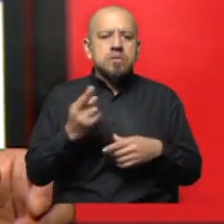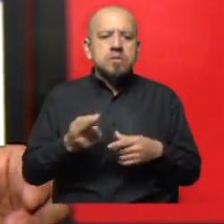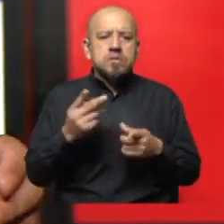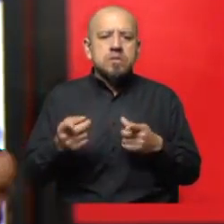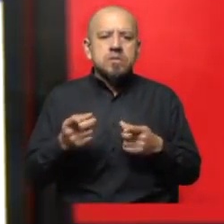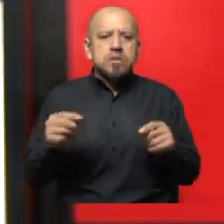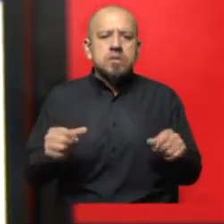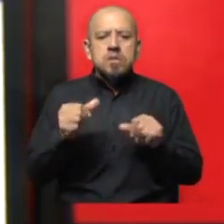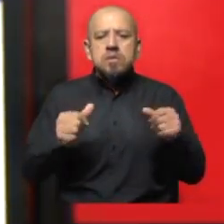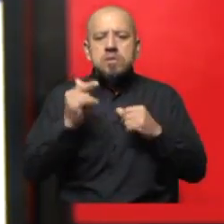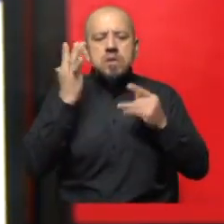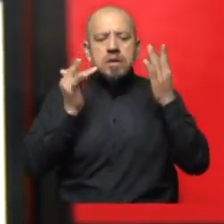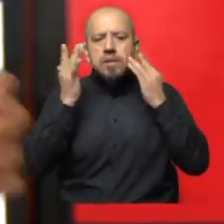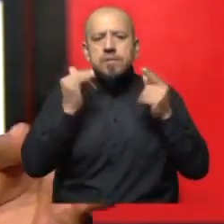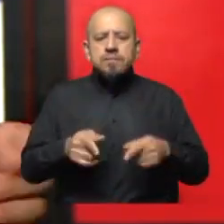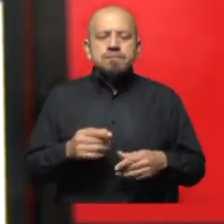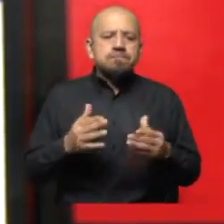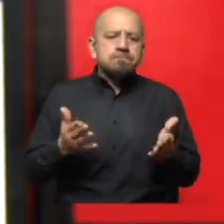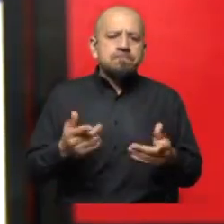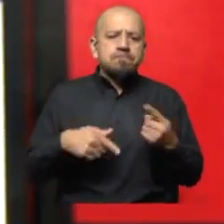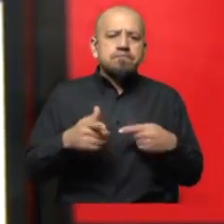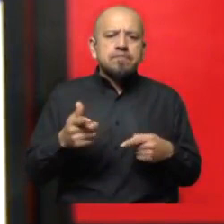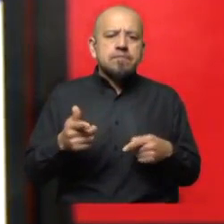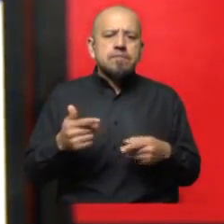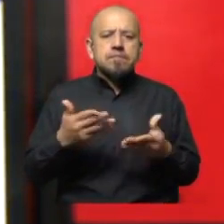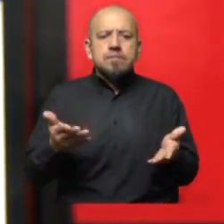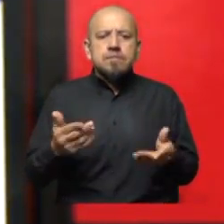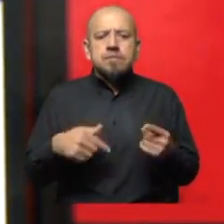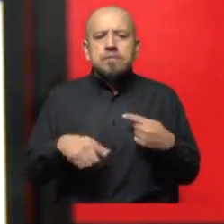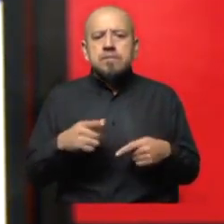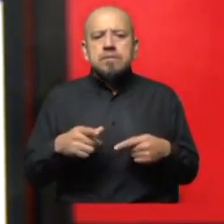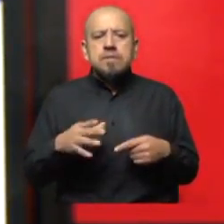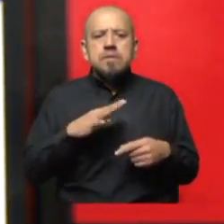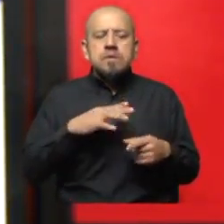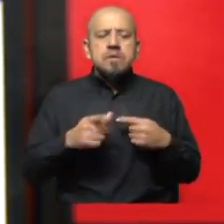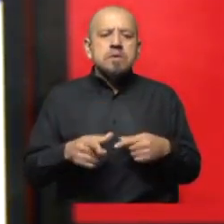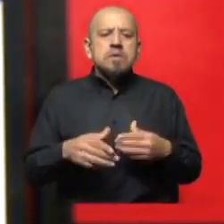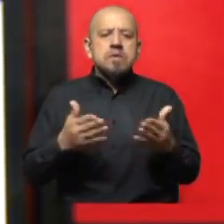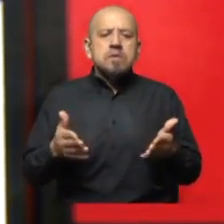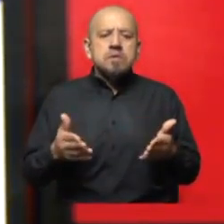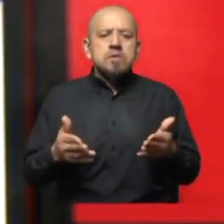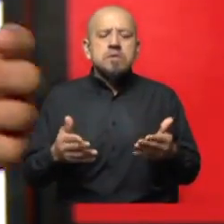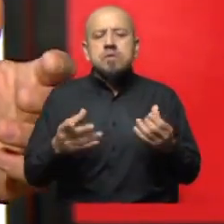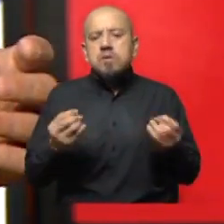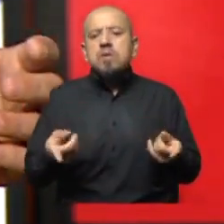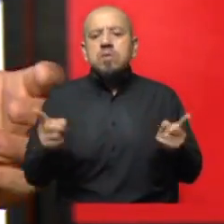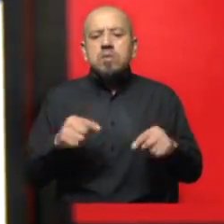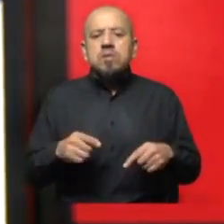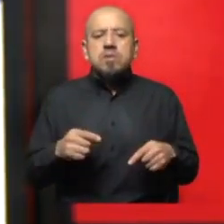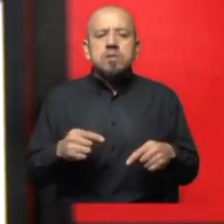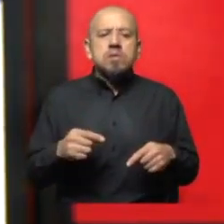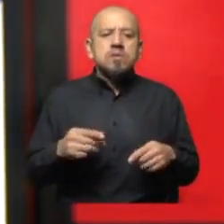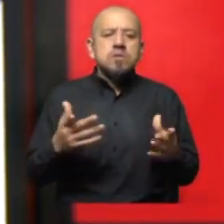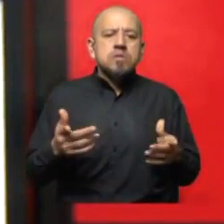arte sin que tenga ningún tipo de repercusión en alguien o en algo que sea que no haya como un feedback o algo que vuelva este